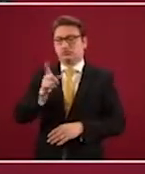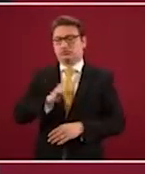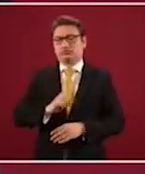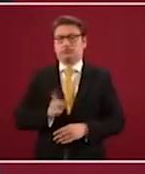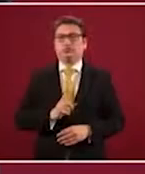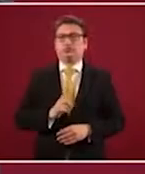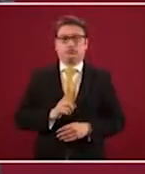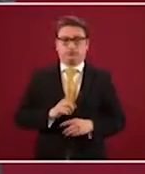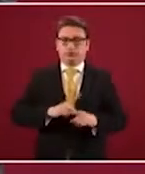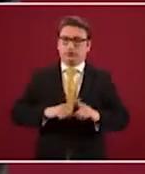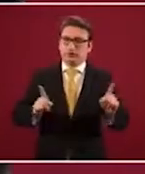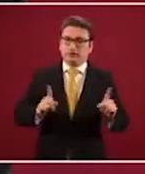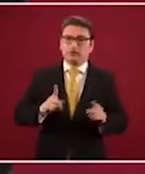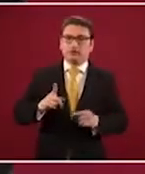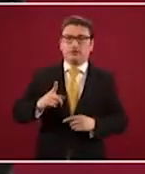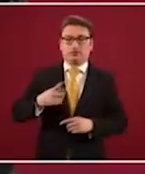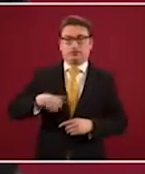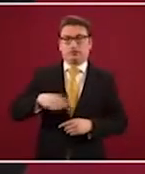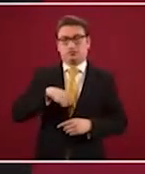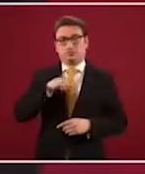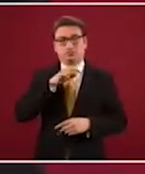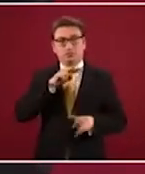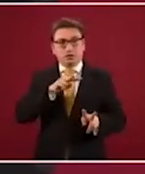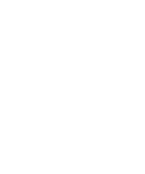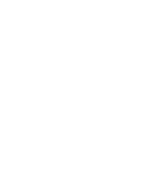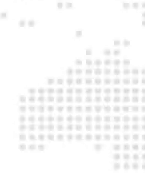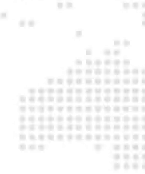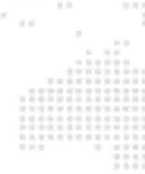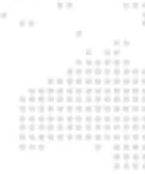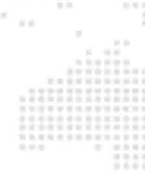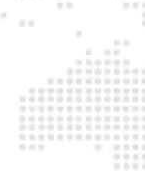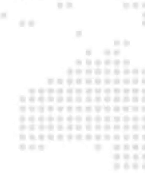no ser tapadera de nadie